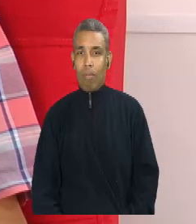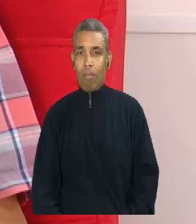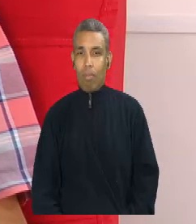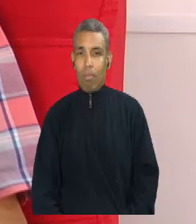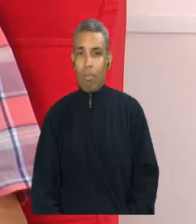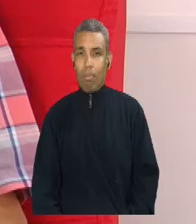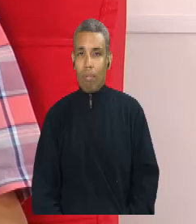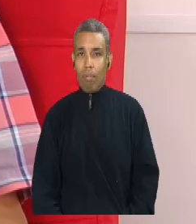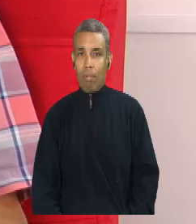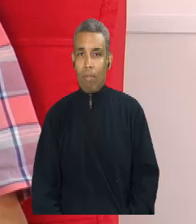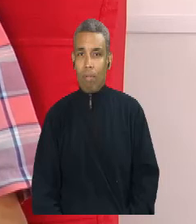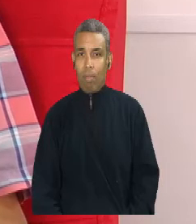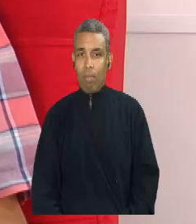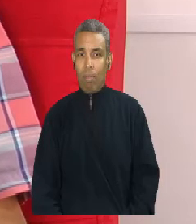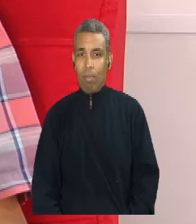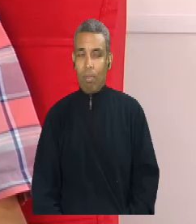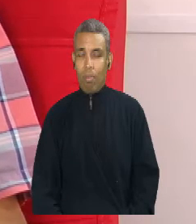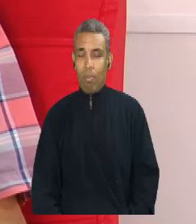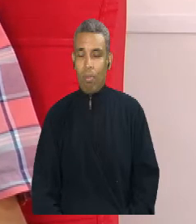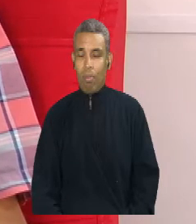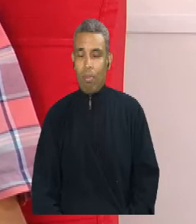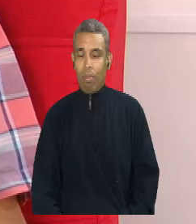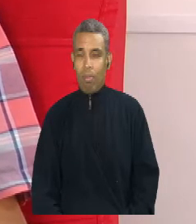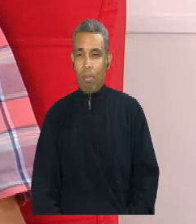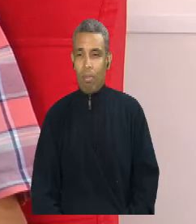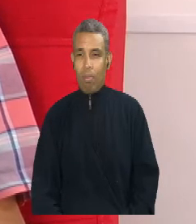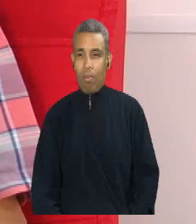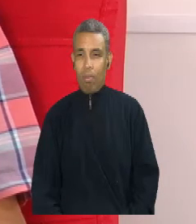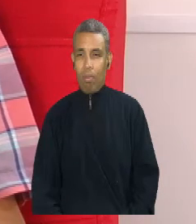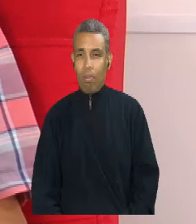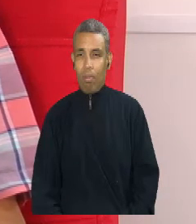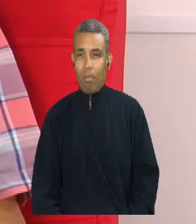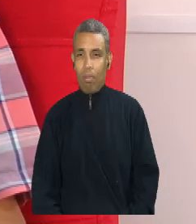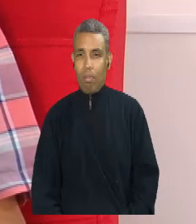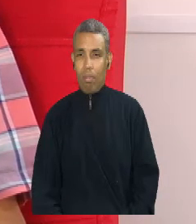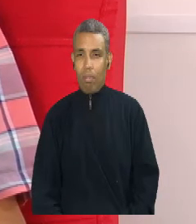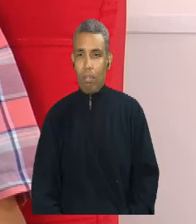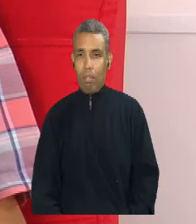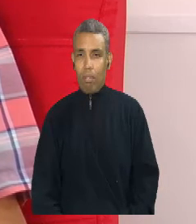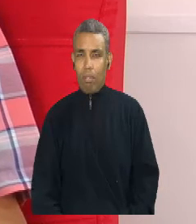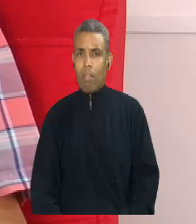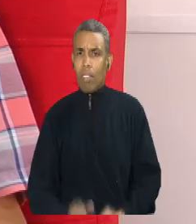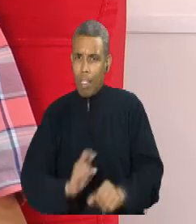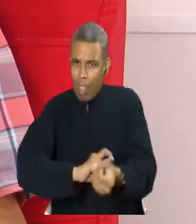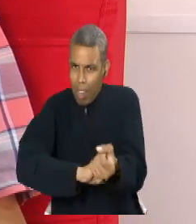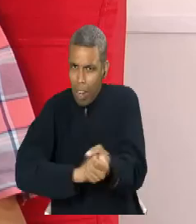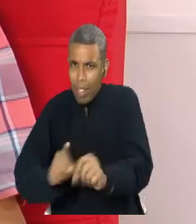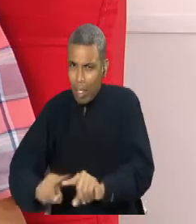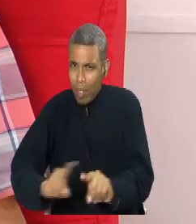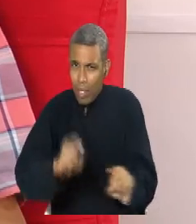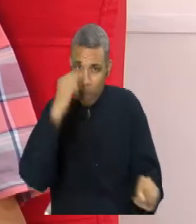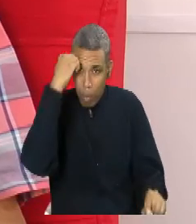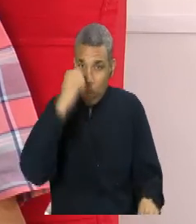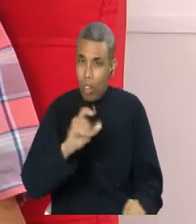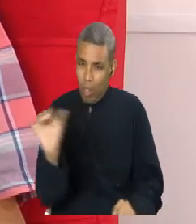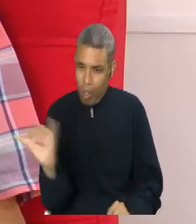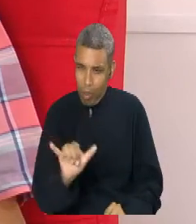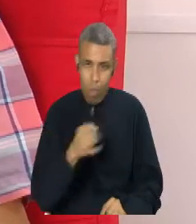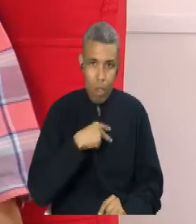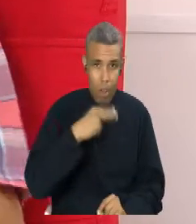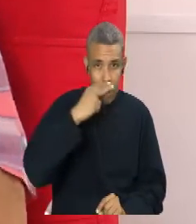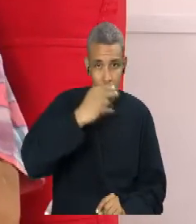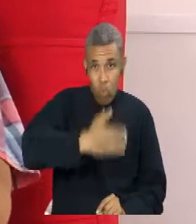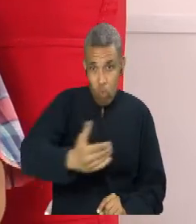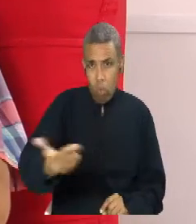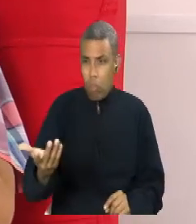esfuerzo de que las cosas no todas todas las veces las puede obtener y las puede conseguir tiene que ser muy muy el